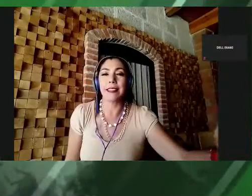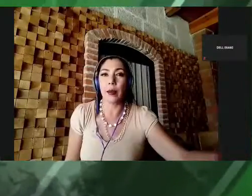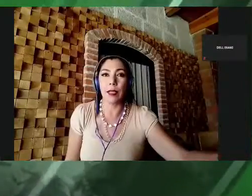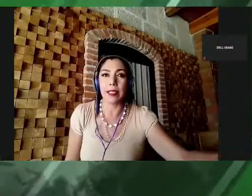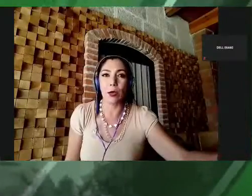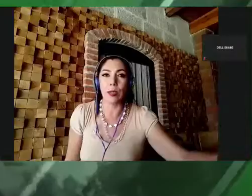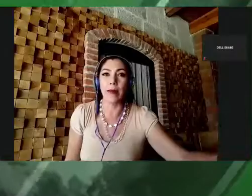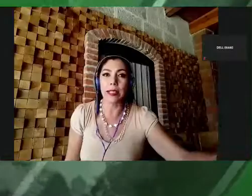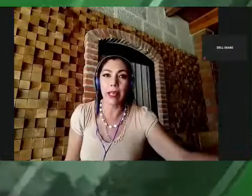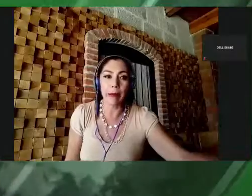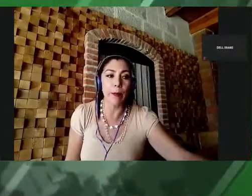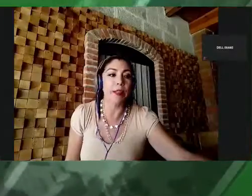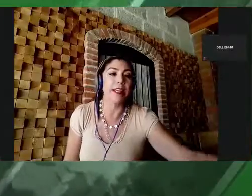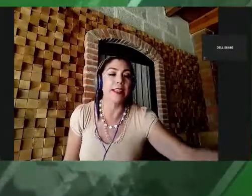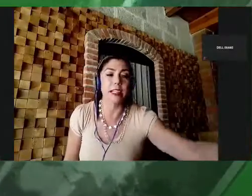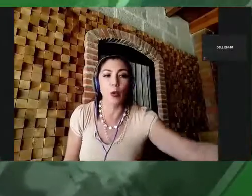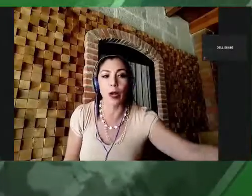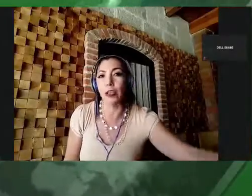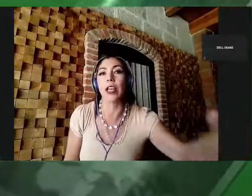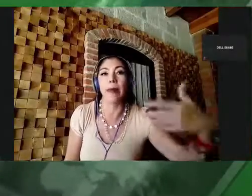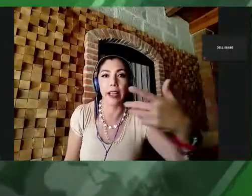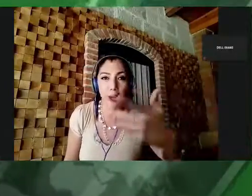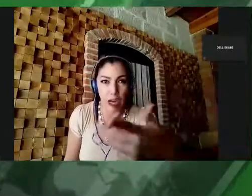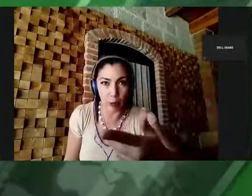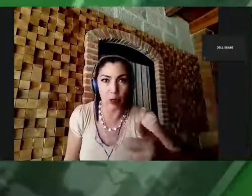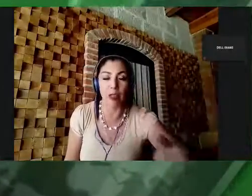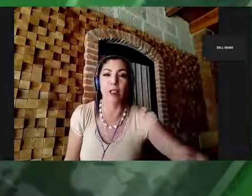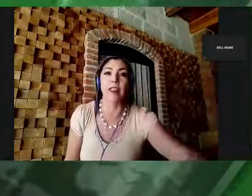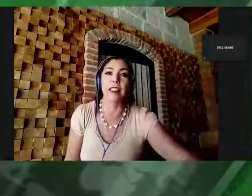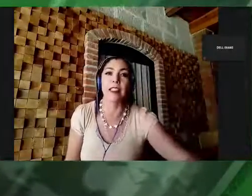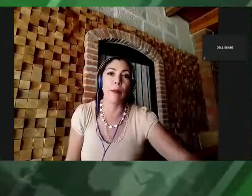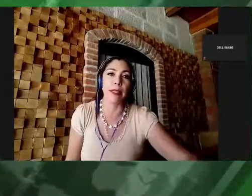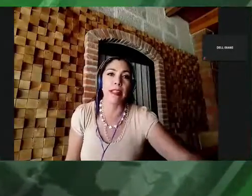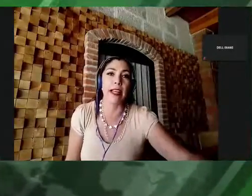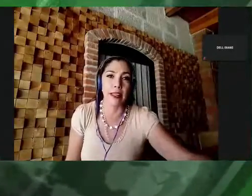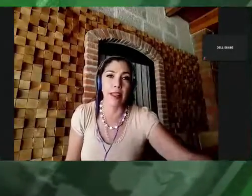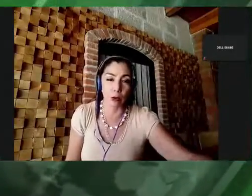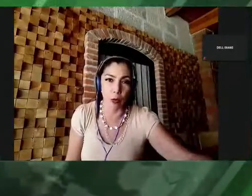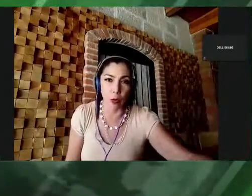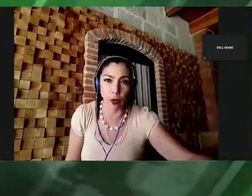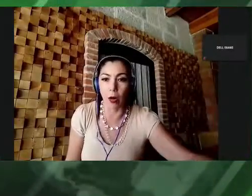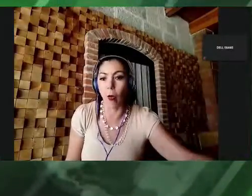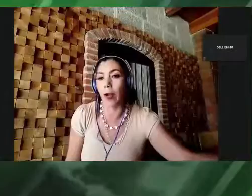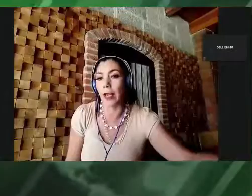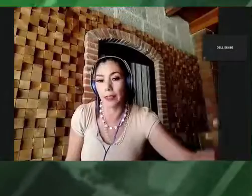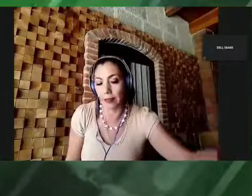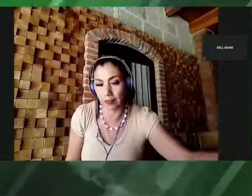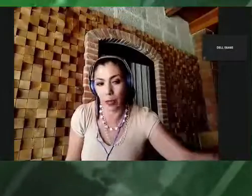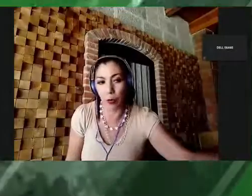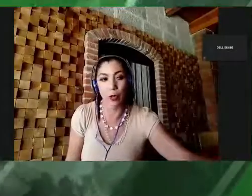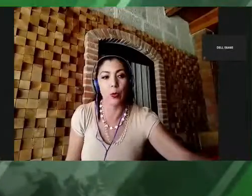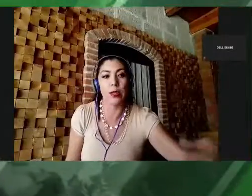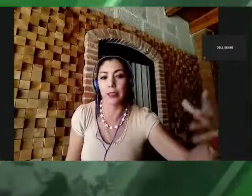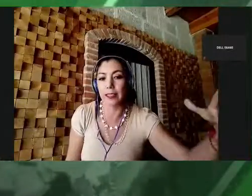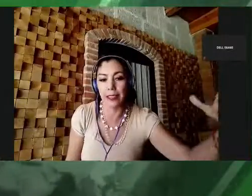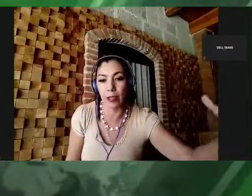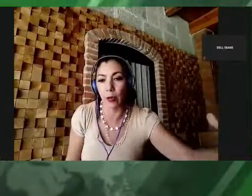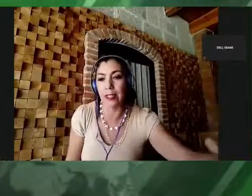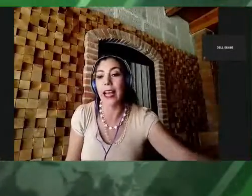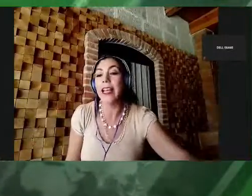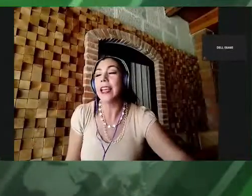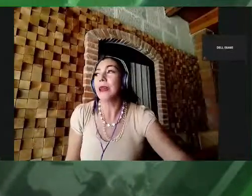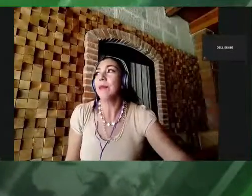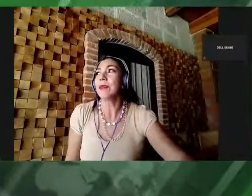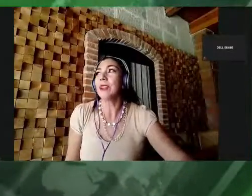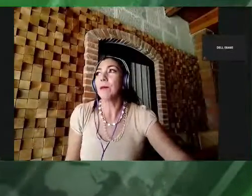fue al extremo el señor. Si bien sabíamos que ya tenía su rancho y que venía a trabajar muchos años en una empresa tan grande como Coca-Cola, que tiene buenos sueldos, etcétera, y lo